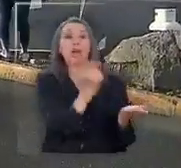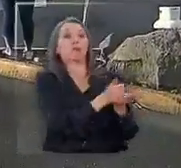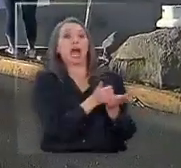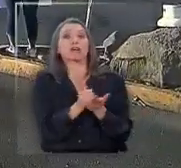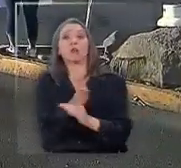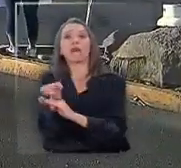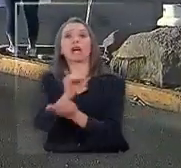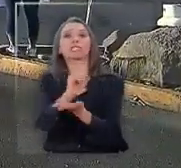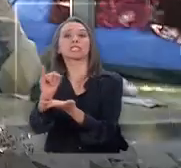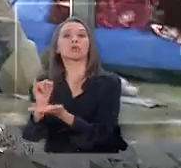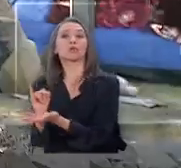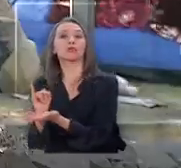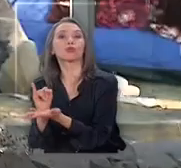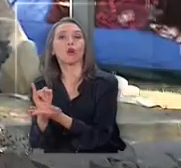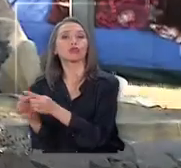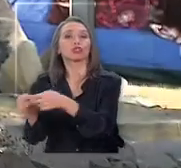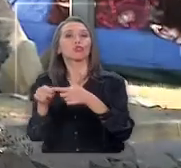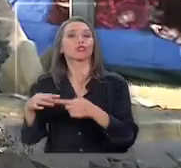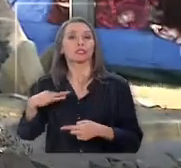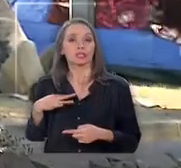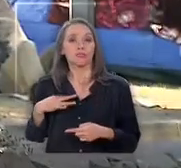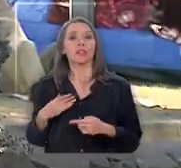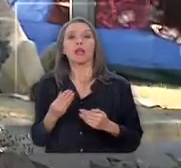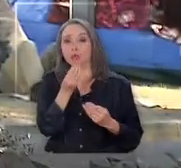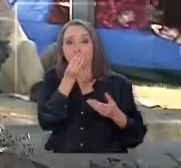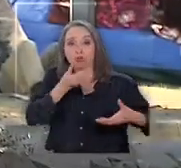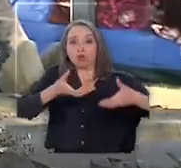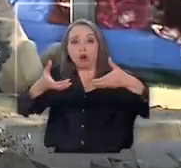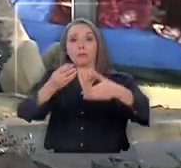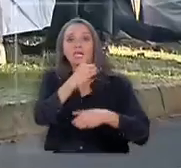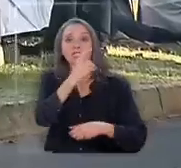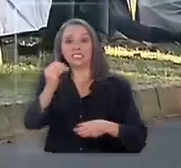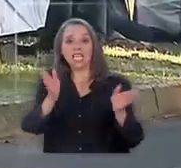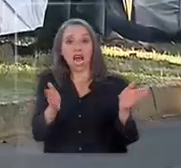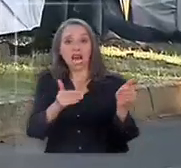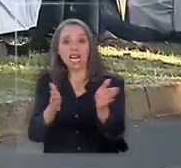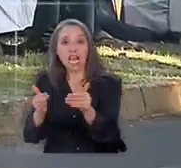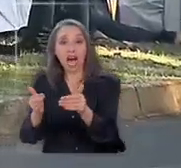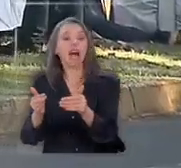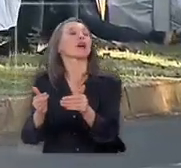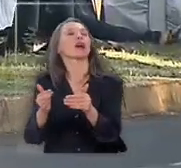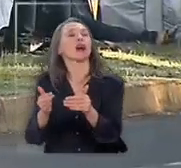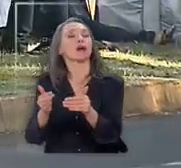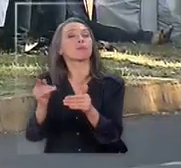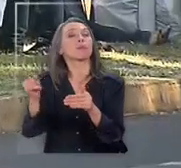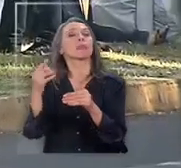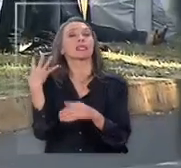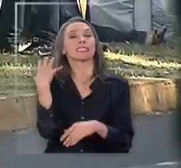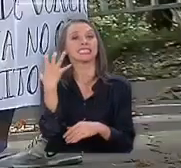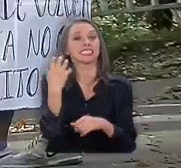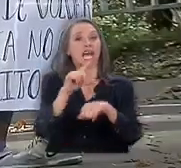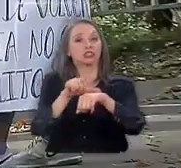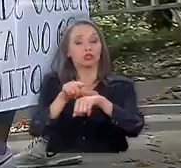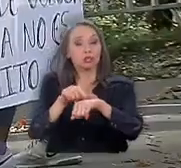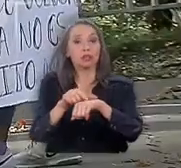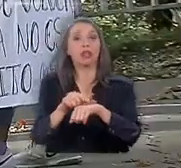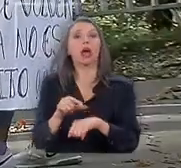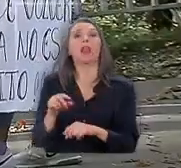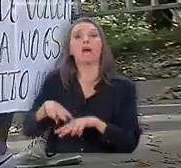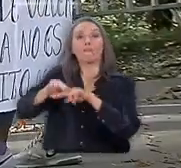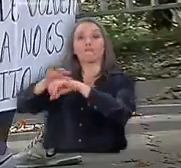dar 80 caja en estación central estamos dando a cerca de 100 cajas y también subsidio de arriendo gracias al fondo de la cpc que adjudicamos